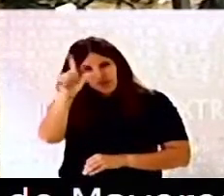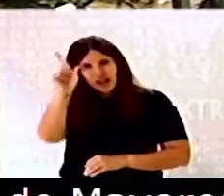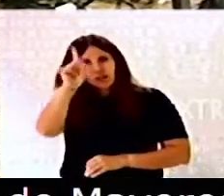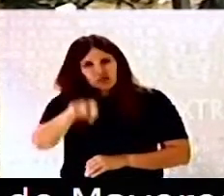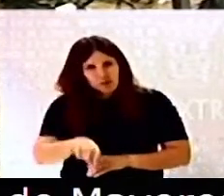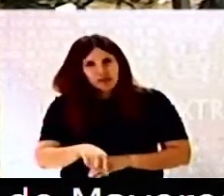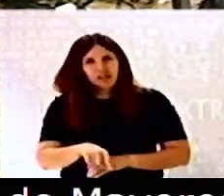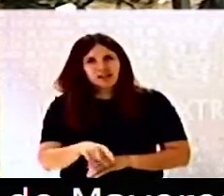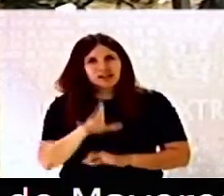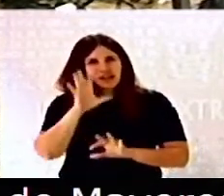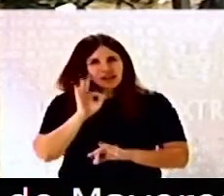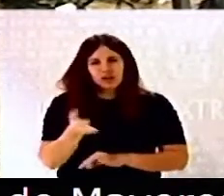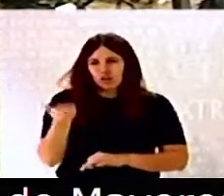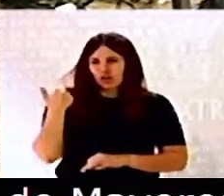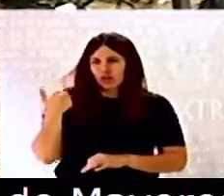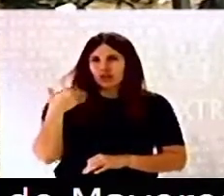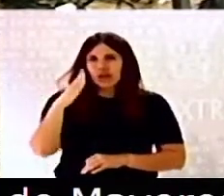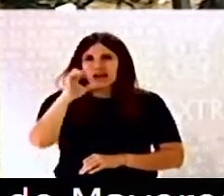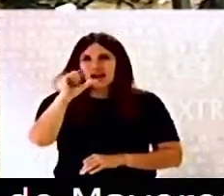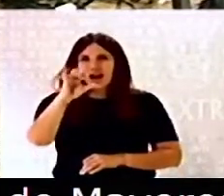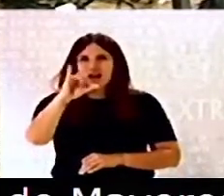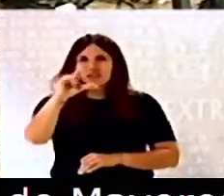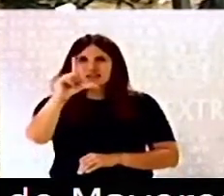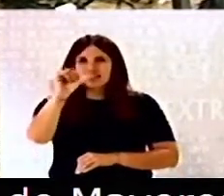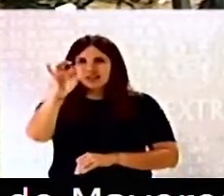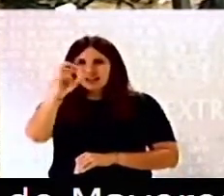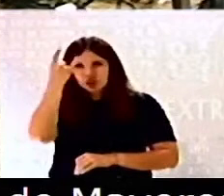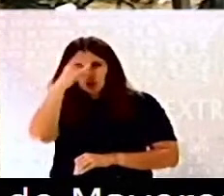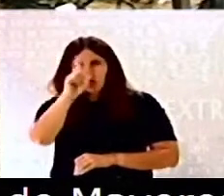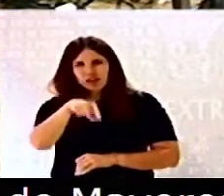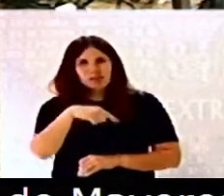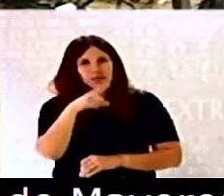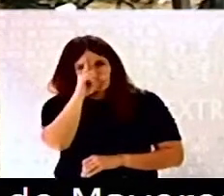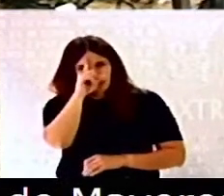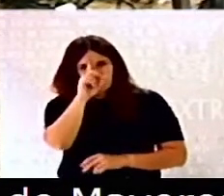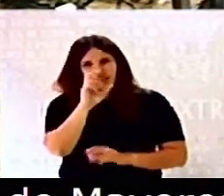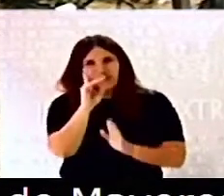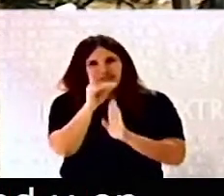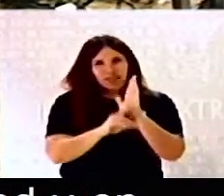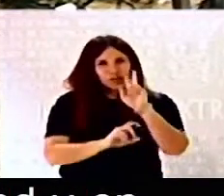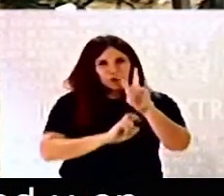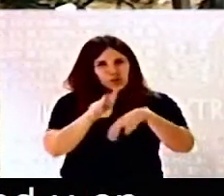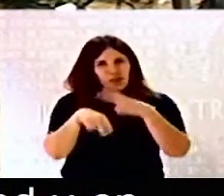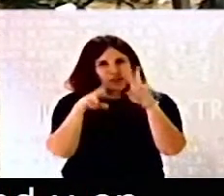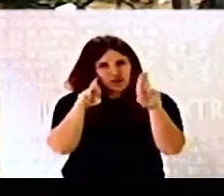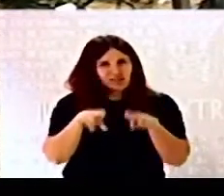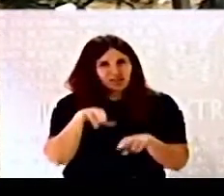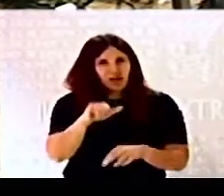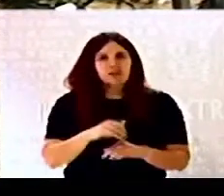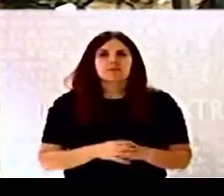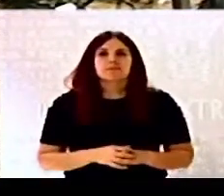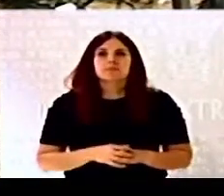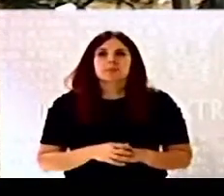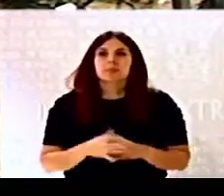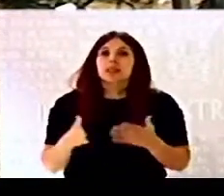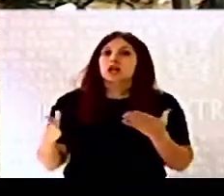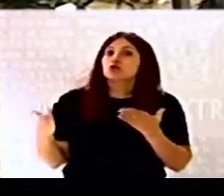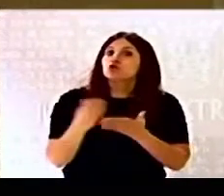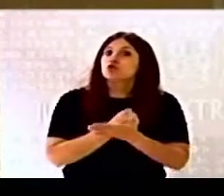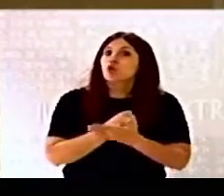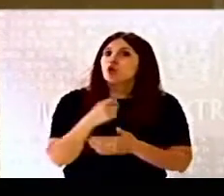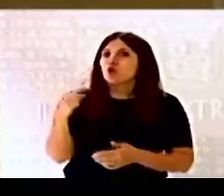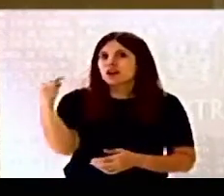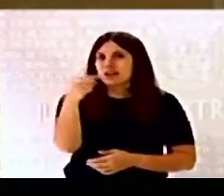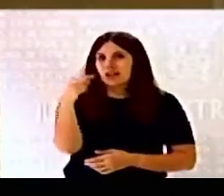hace unos días en Casillas de Coria. No sé si tiene los datos un poco actualizados de cuál es la situación en residencia. Todos son negativos, a excepción de